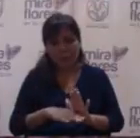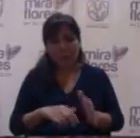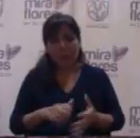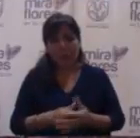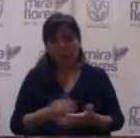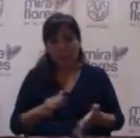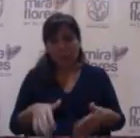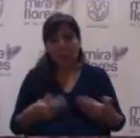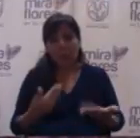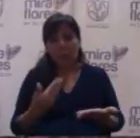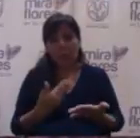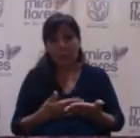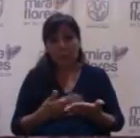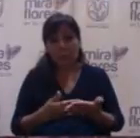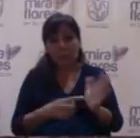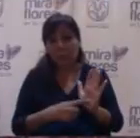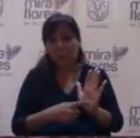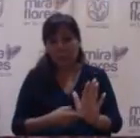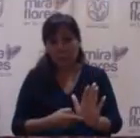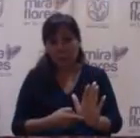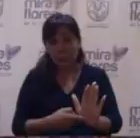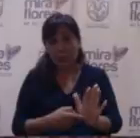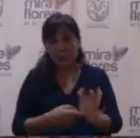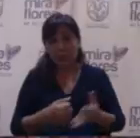podemos mostrarlo, tenemos elementos del caso.